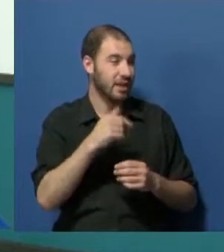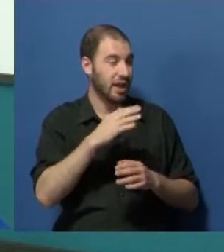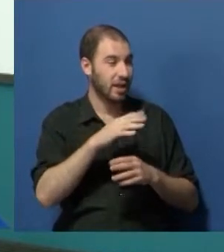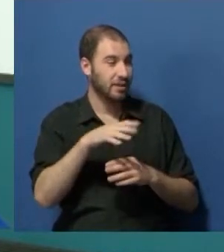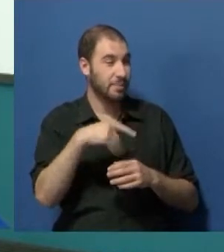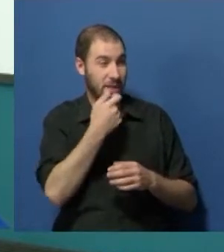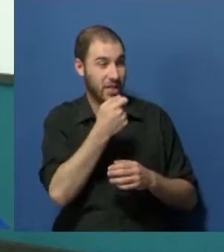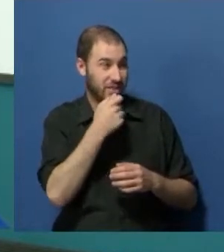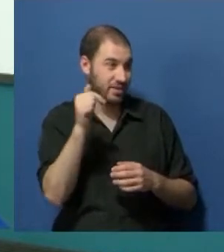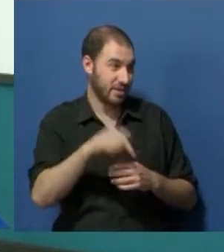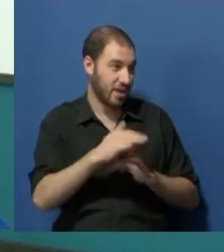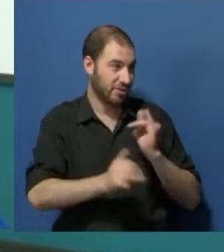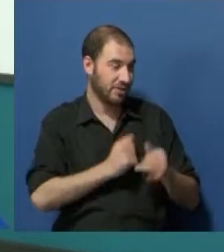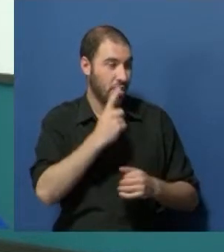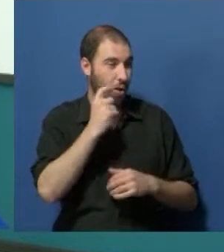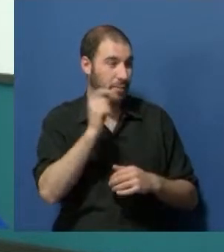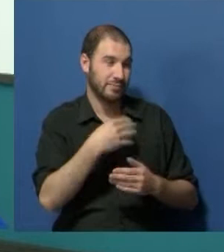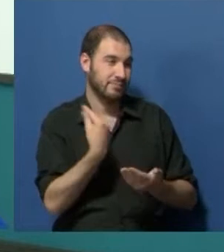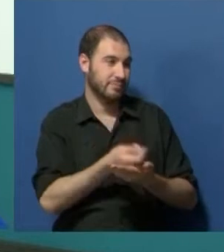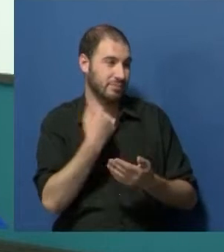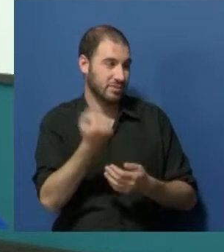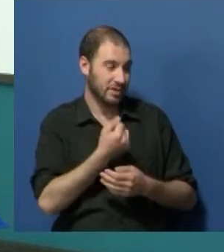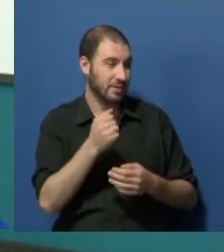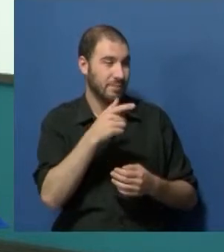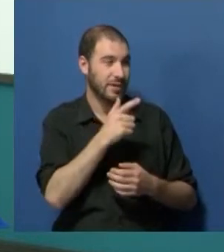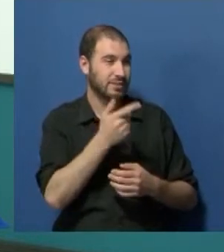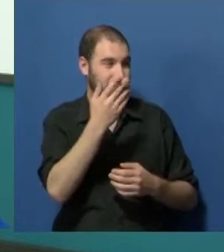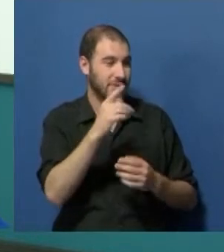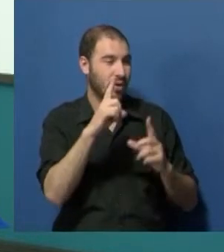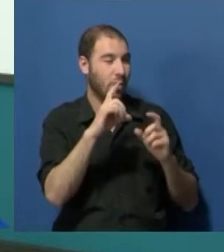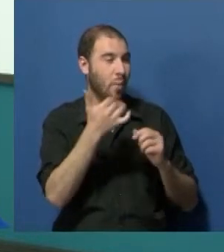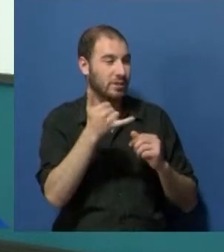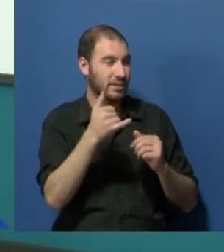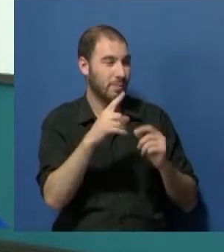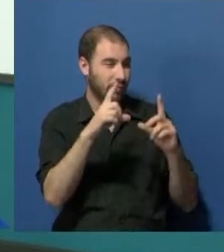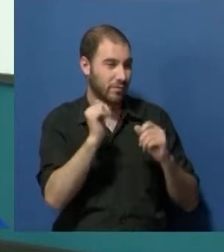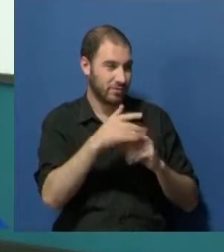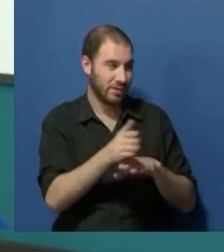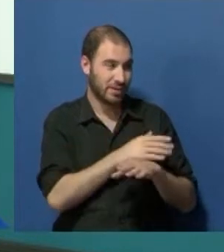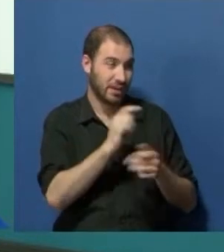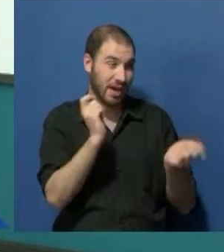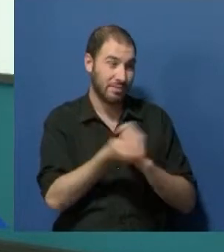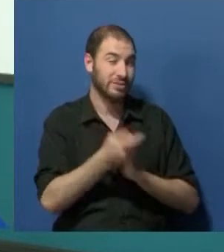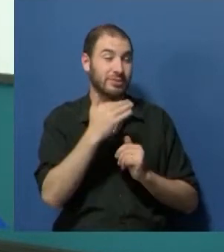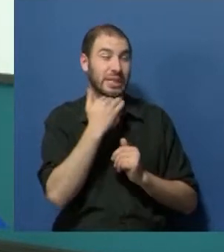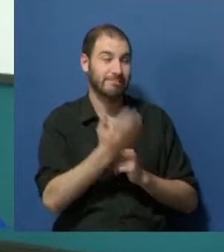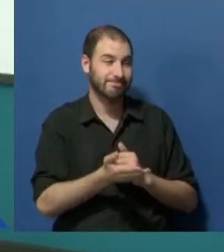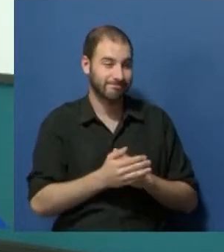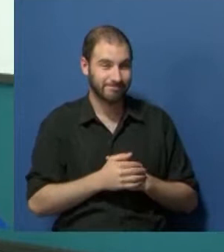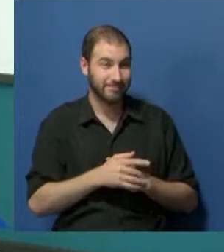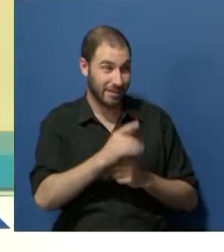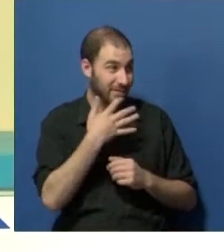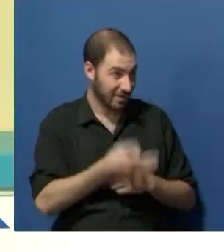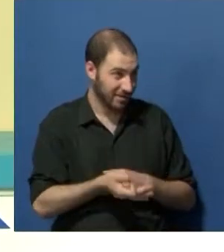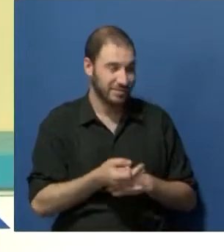ámbito periodístico, Jorge es el referente. Incluso lo tenía como la fotito de WhatsApp, ¿o no? Hace un tiempito, no sé si la cambió ahora, pero... Sí. ¿O no,